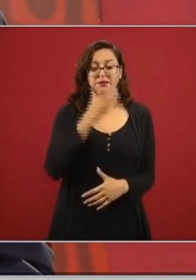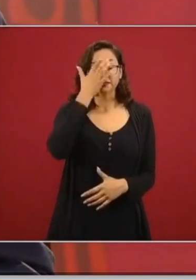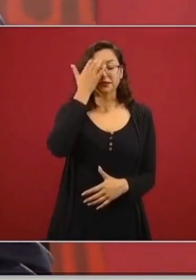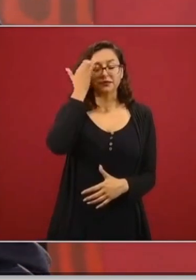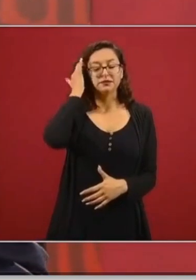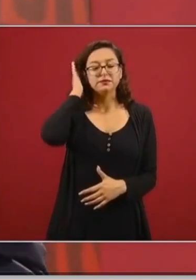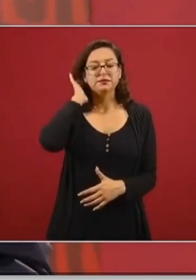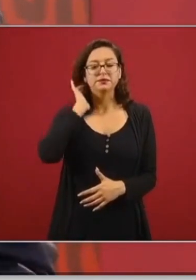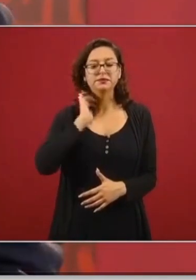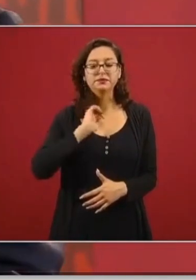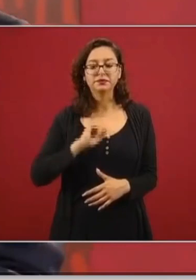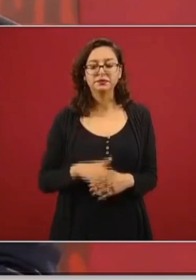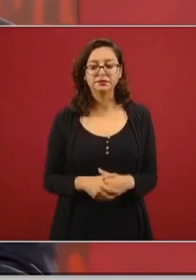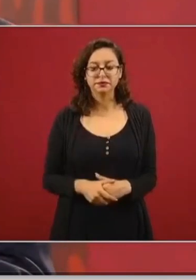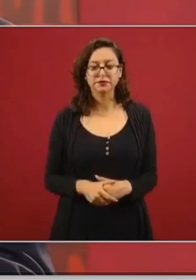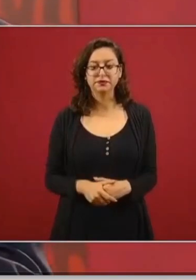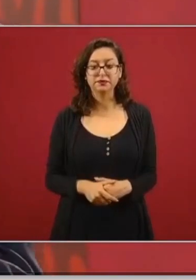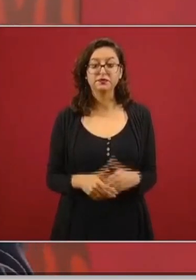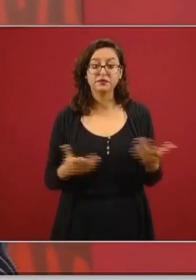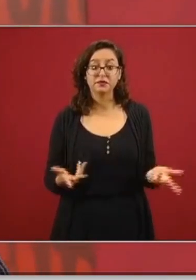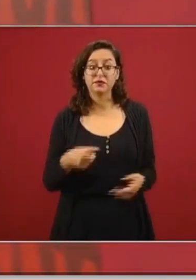que se recupere lo robado